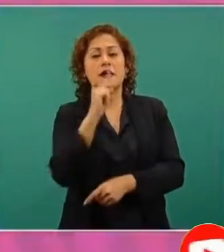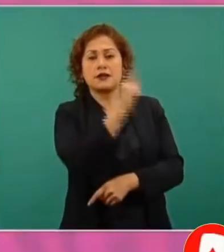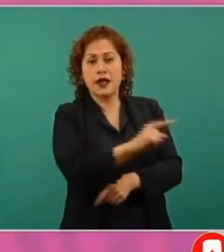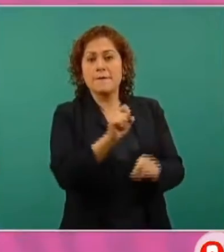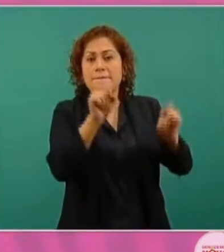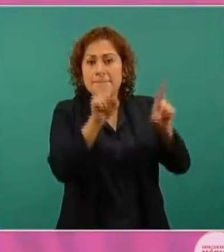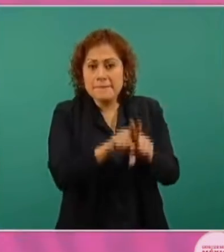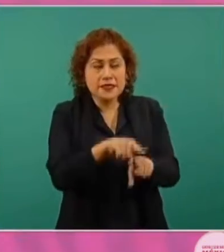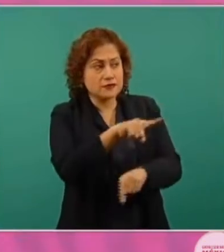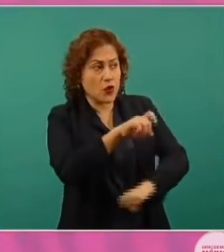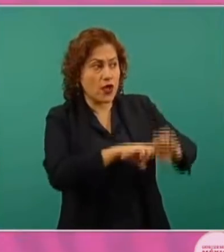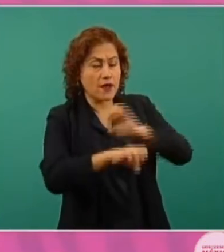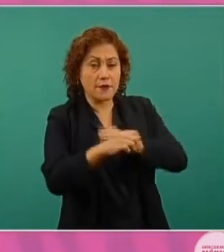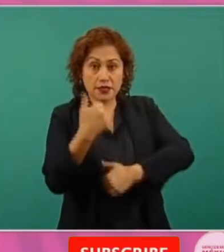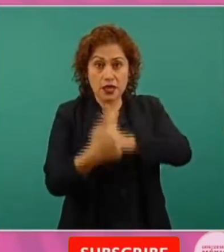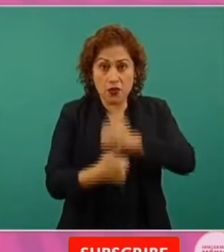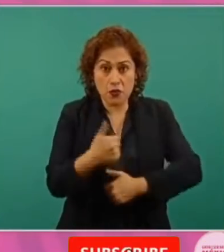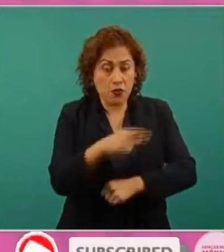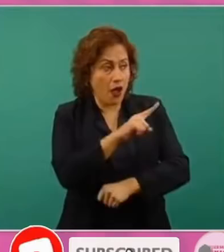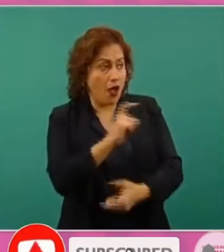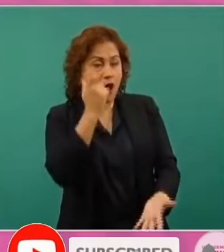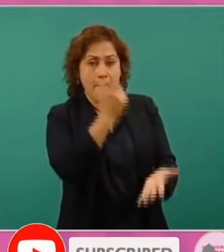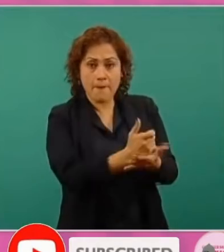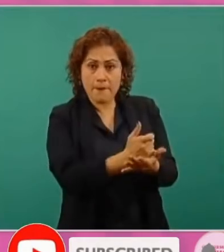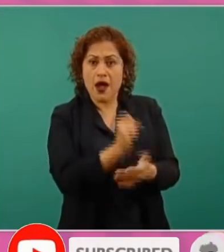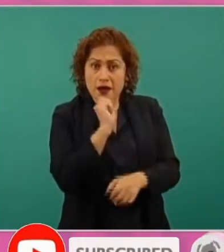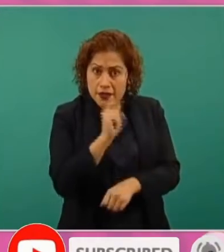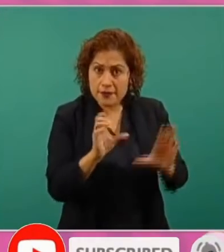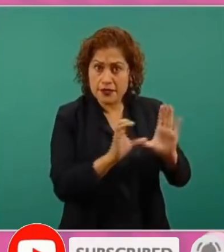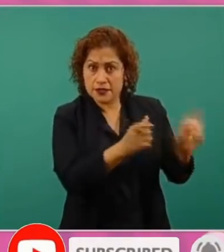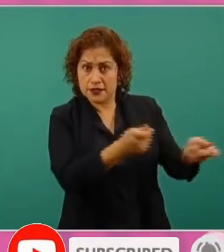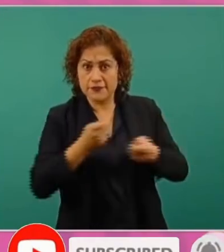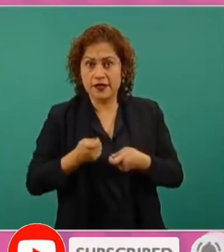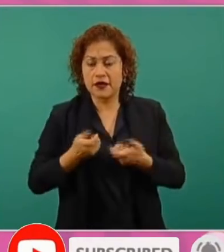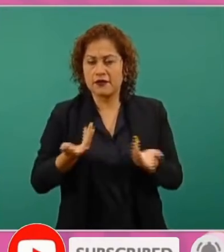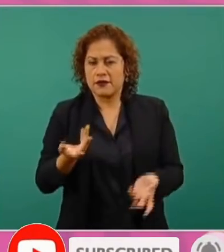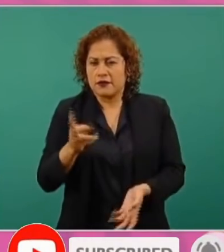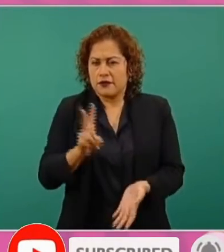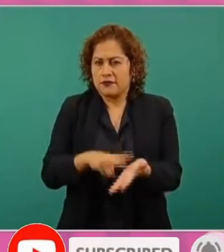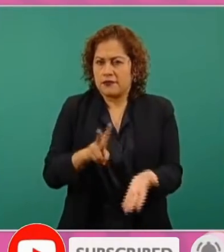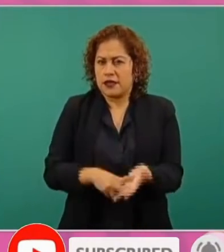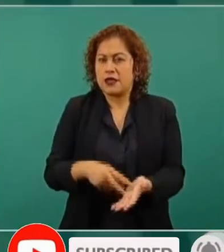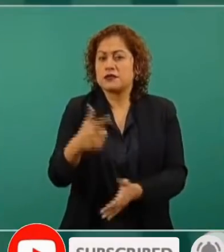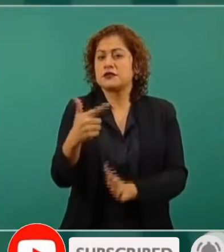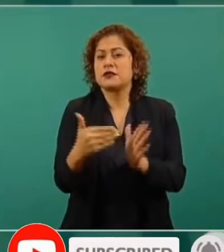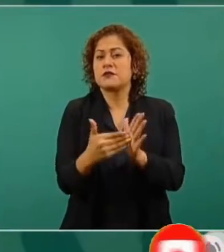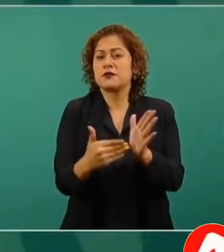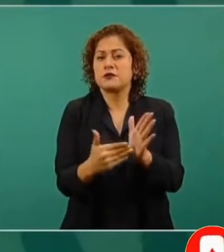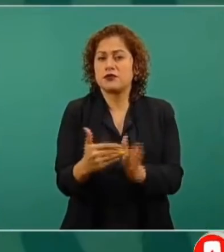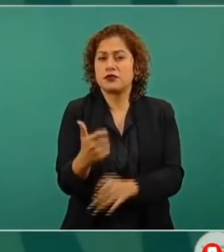sus competidoras les tenemos que pagar los certificados, con un costo ya hasta ahorita de casi 7,000 millones de pesos.